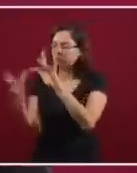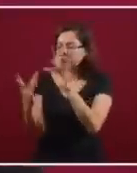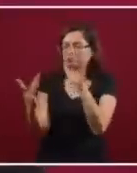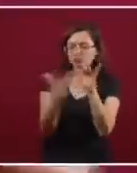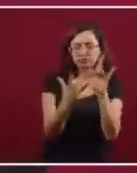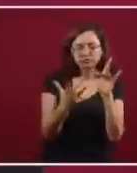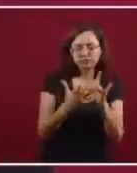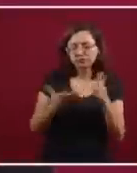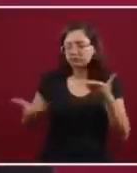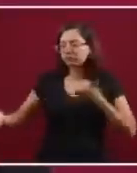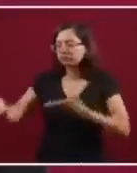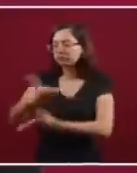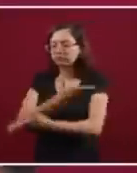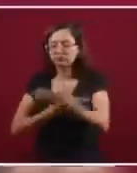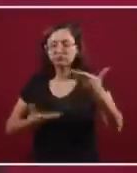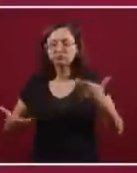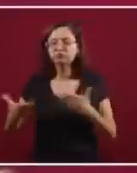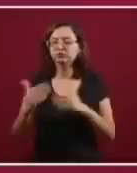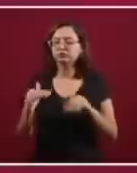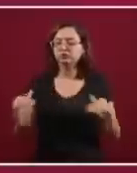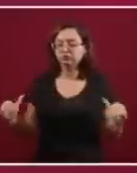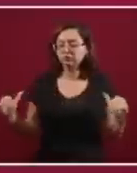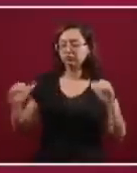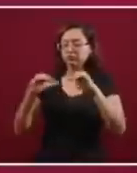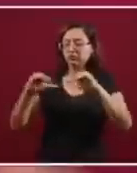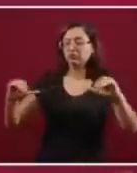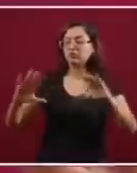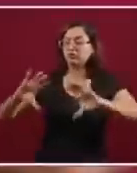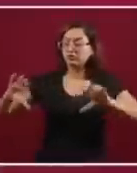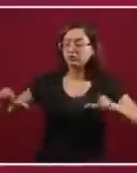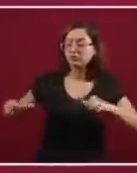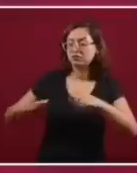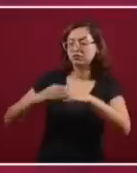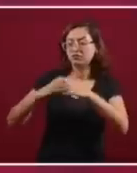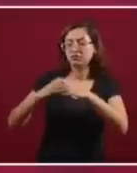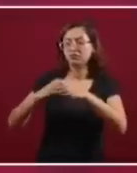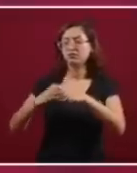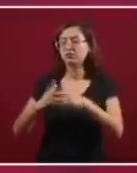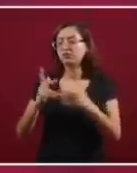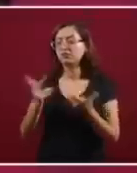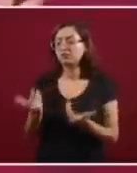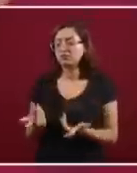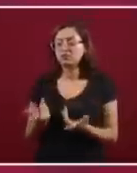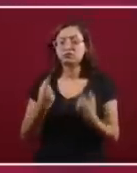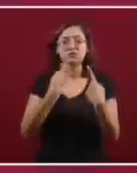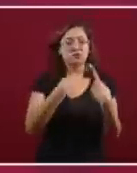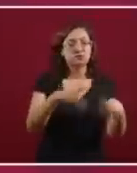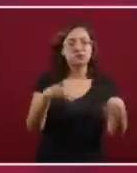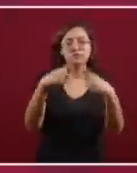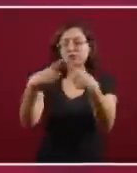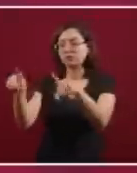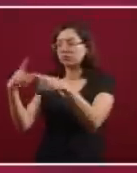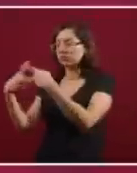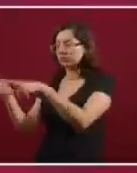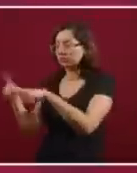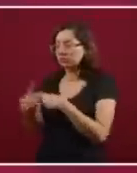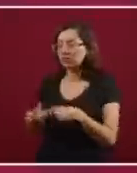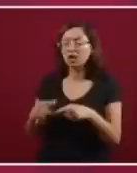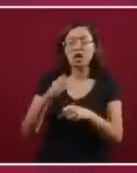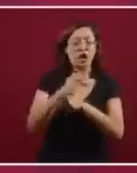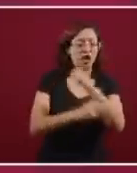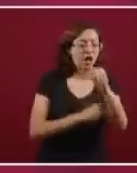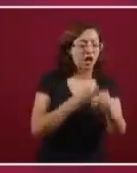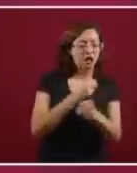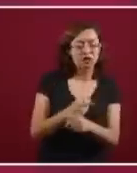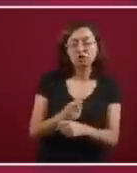conexión entre pares en una misma comunidad pares semejantes o pares diversos distintas edades